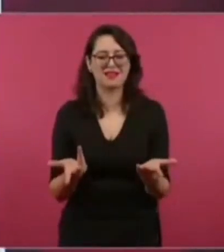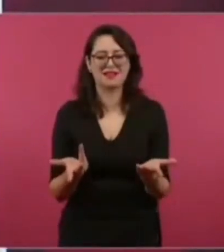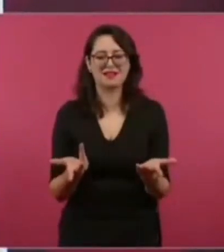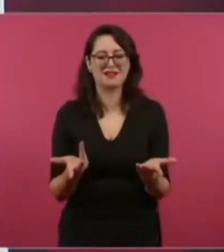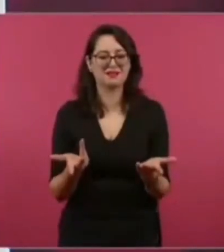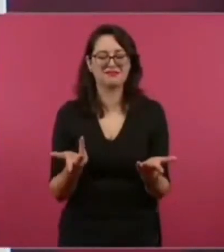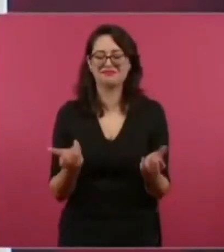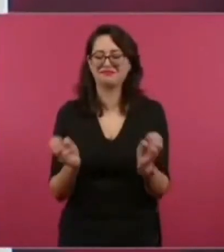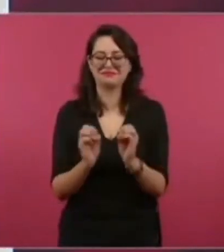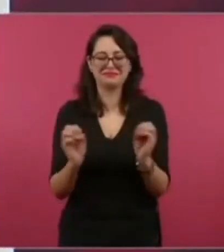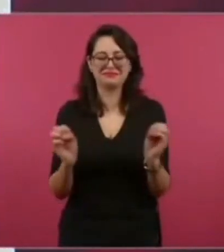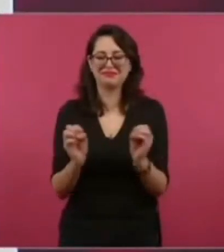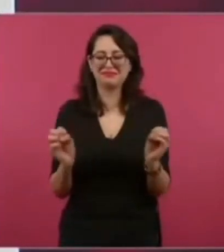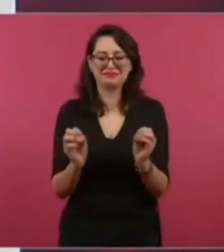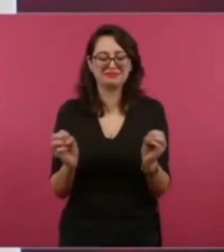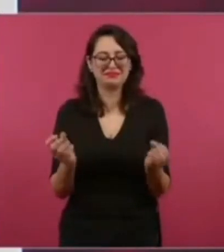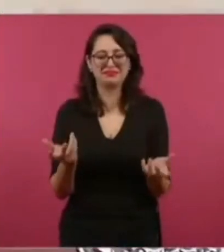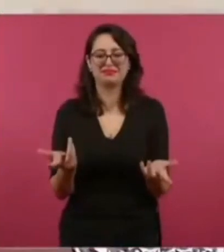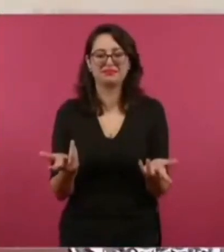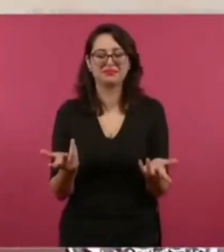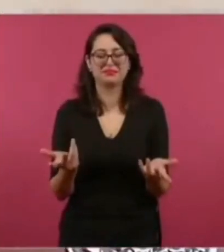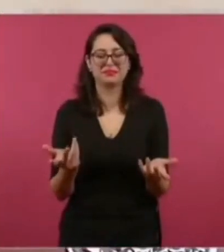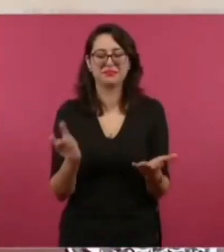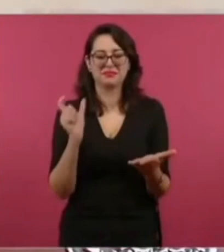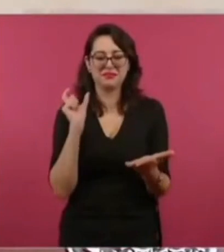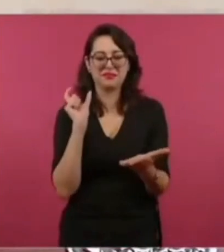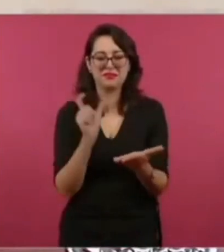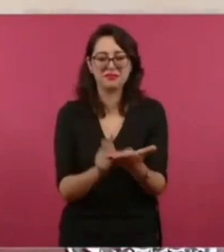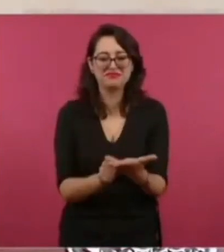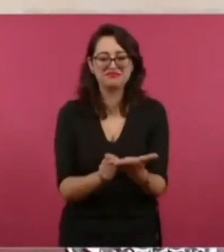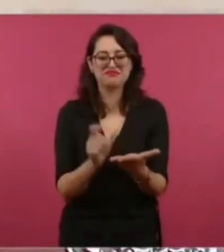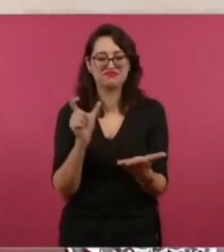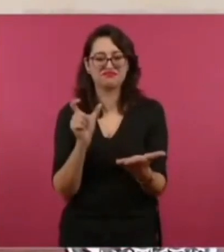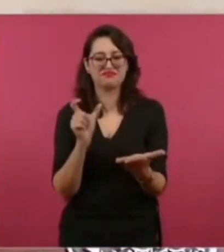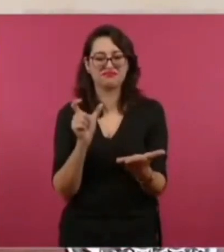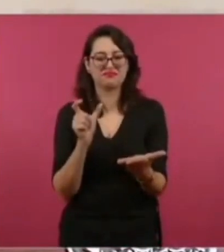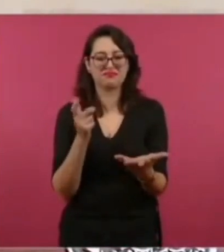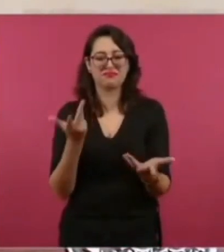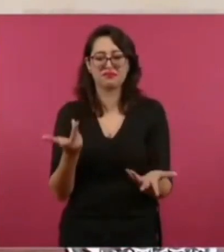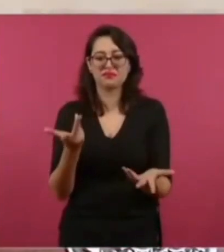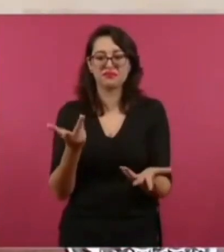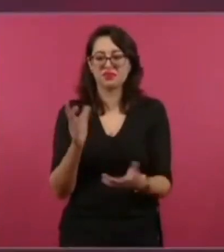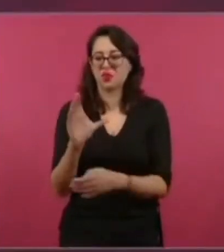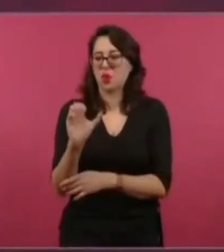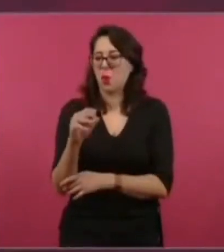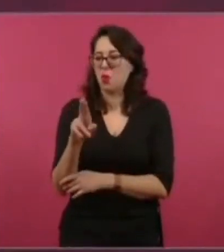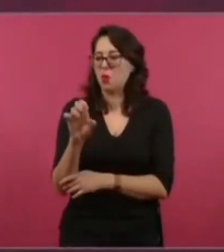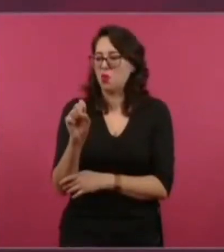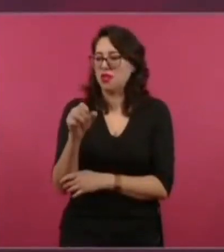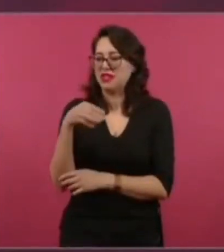¿Qué no, de acuerdo a los evangelios, los poderosos de esa época lo seguían,